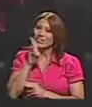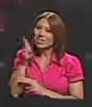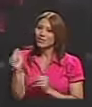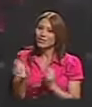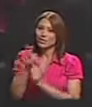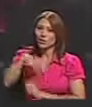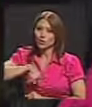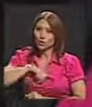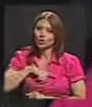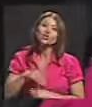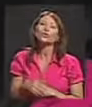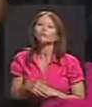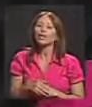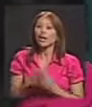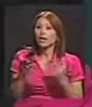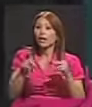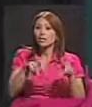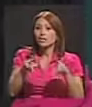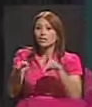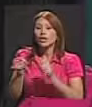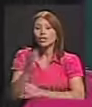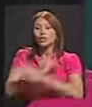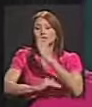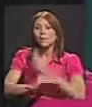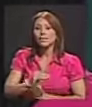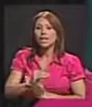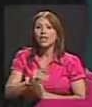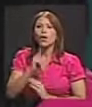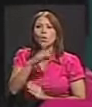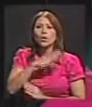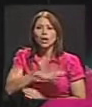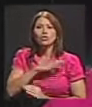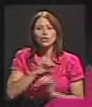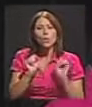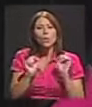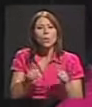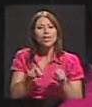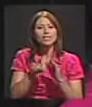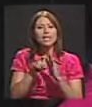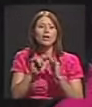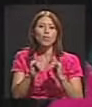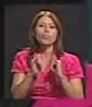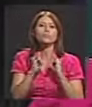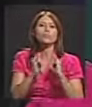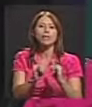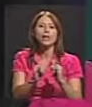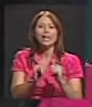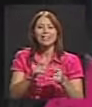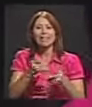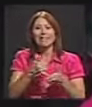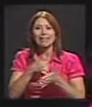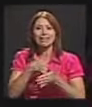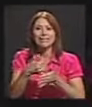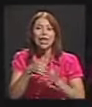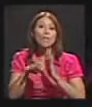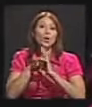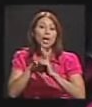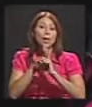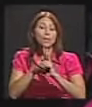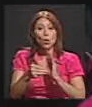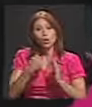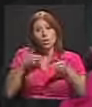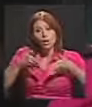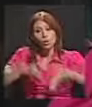estés con nosotros en las personas con discapacidad una condición puede ser símbolo de inestabilidad por ejemplo que tengas un hijo con una